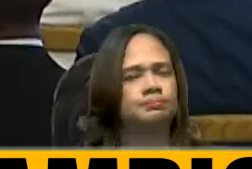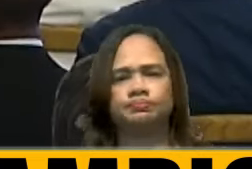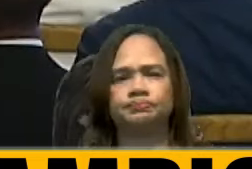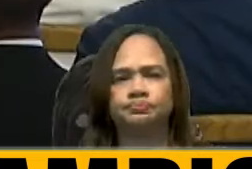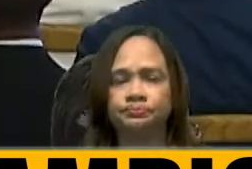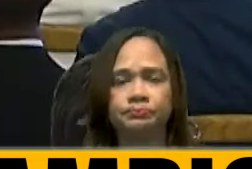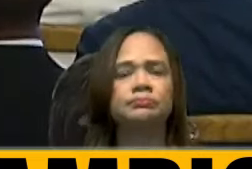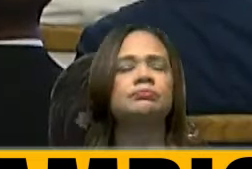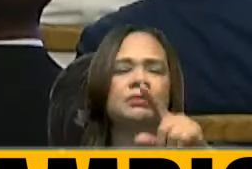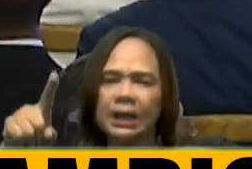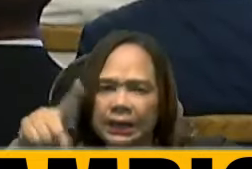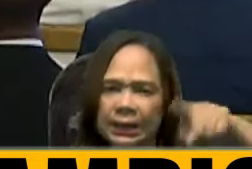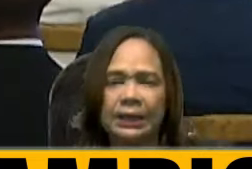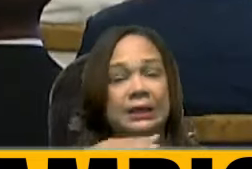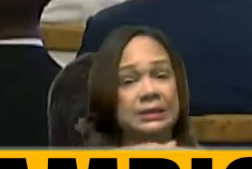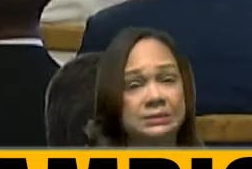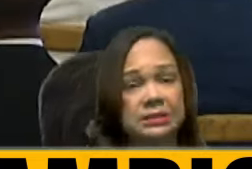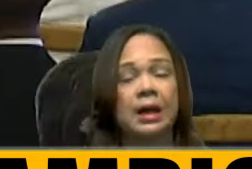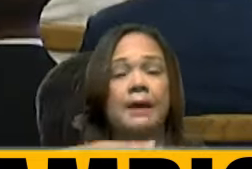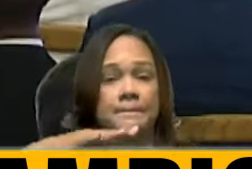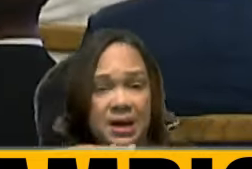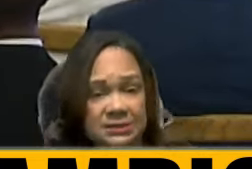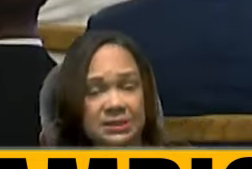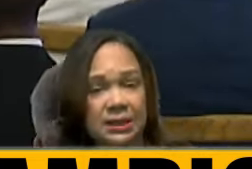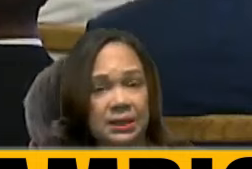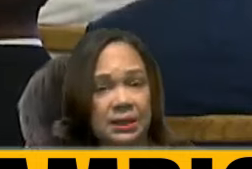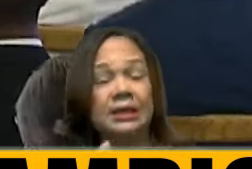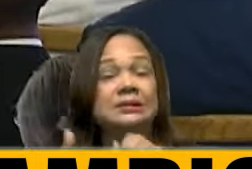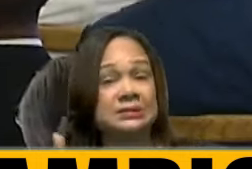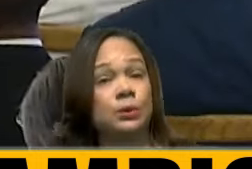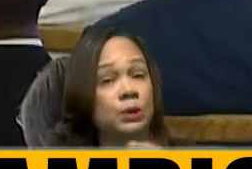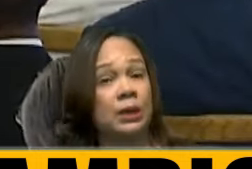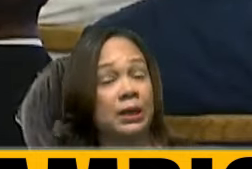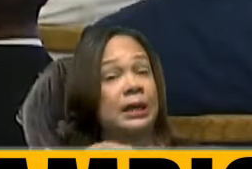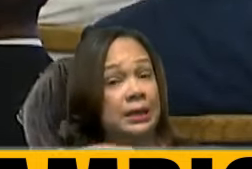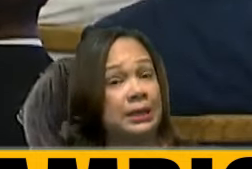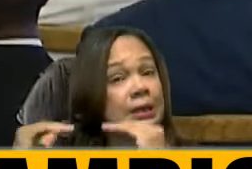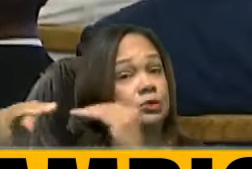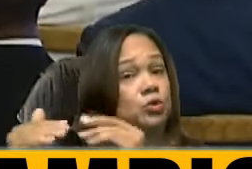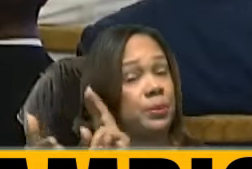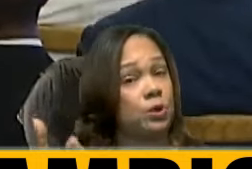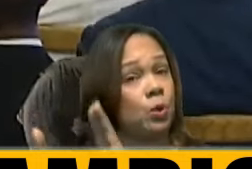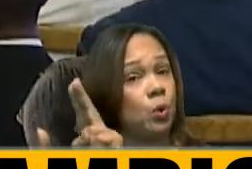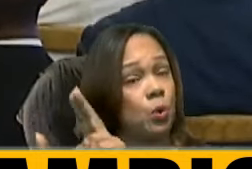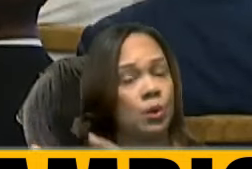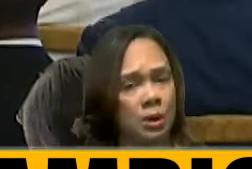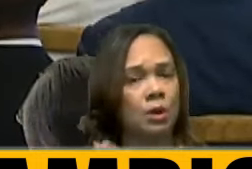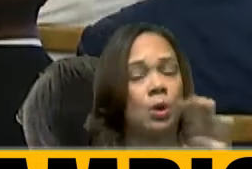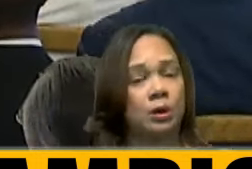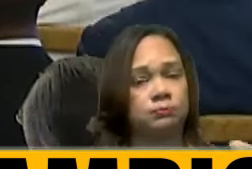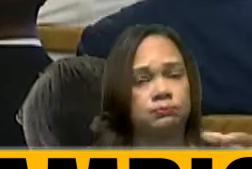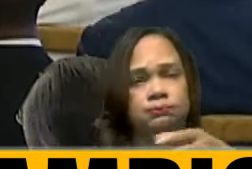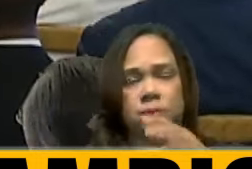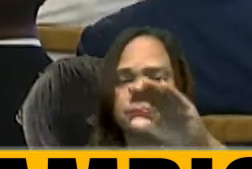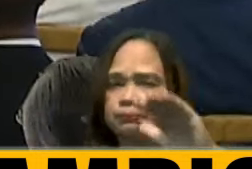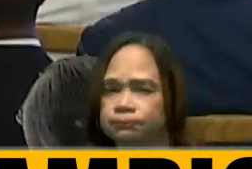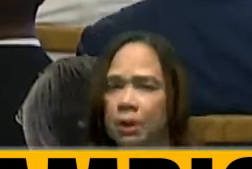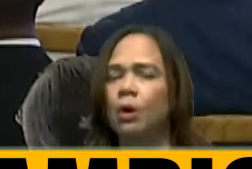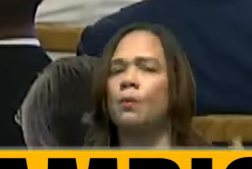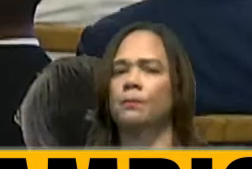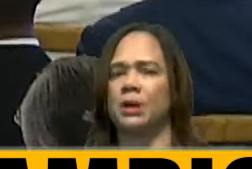entre niveles inicial básica secundaria y superior lo que reducirá gastos y